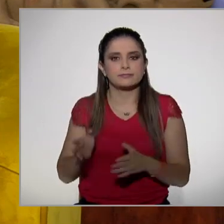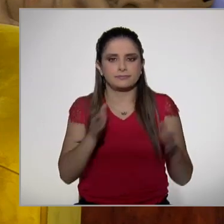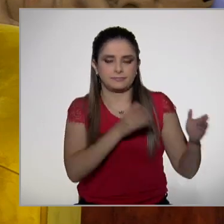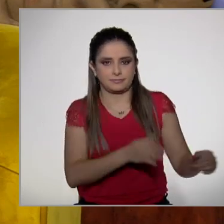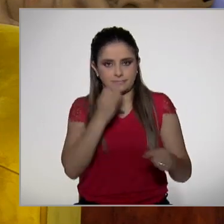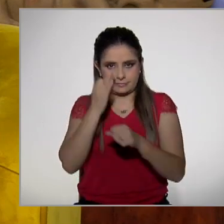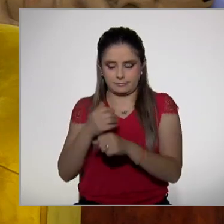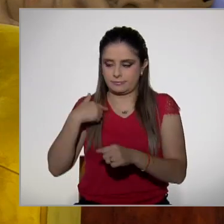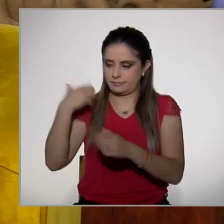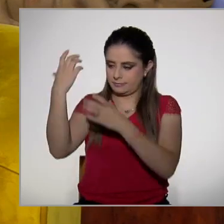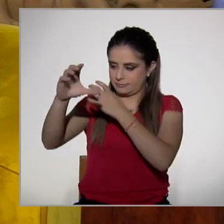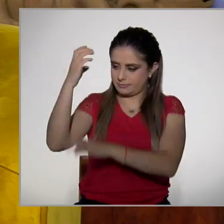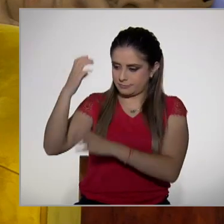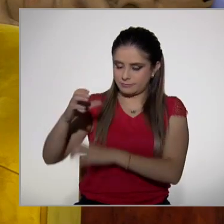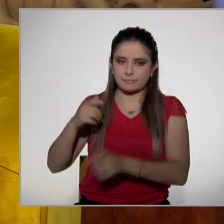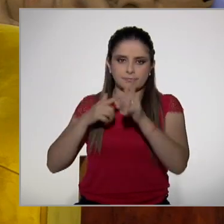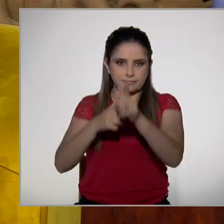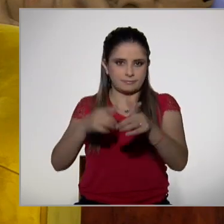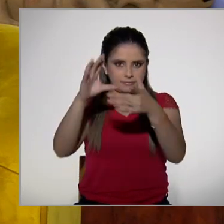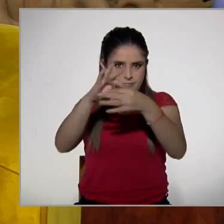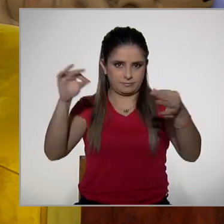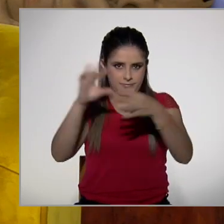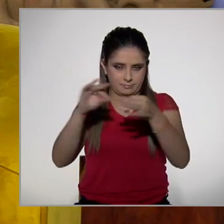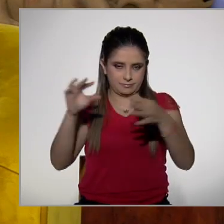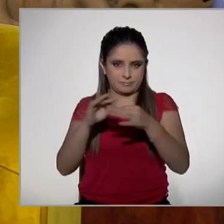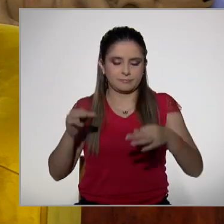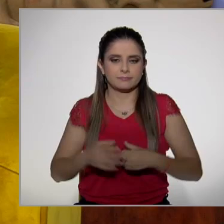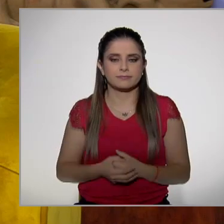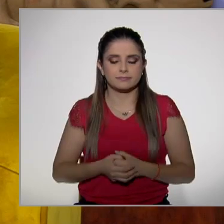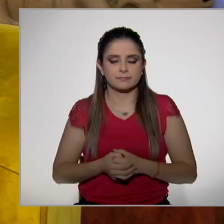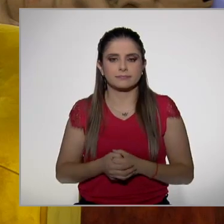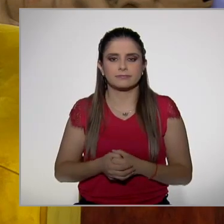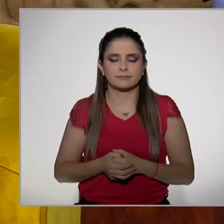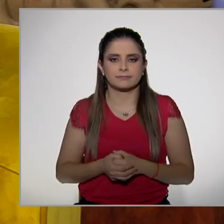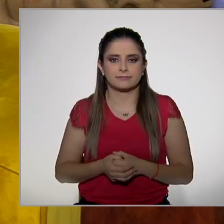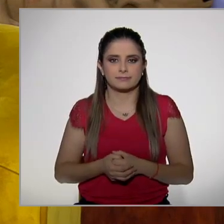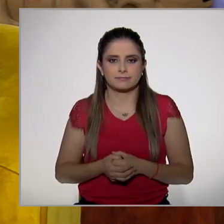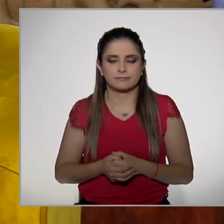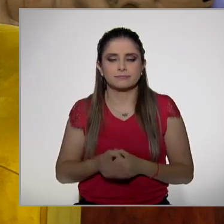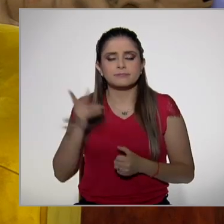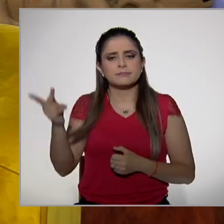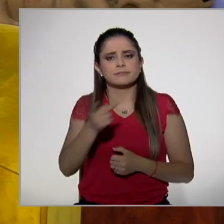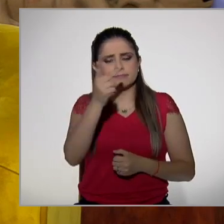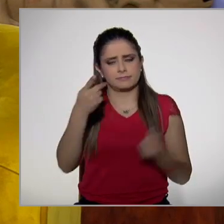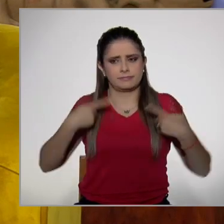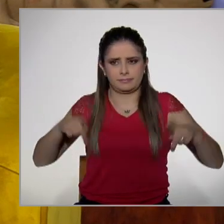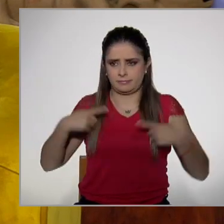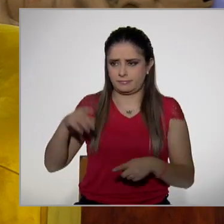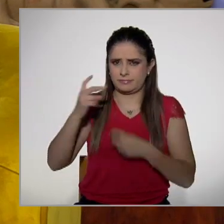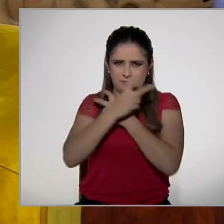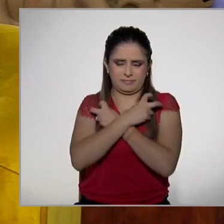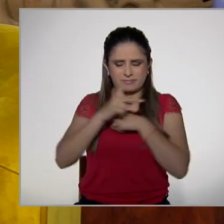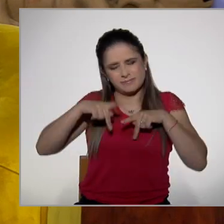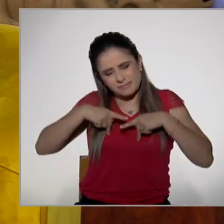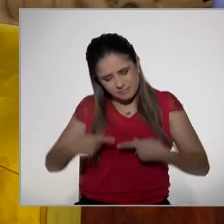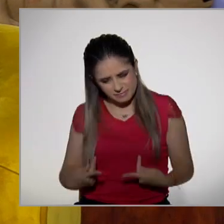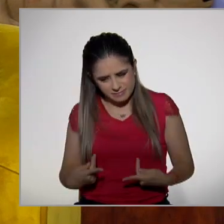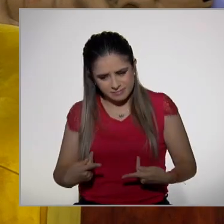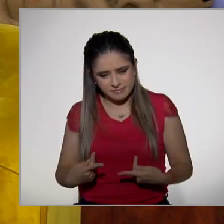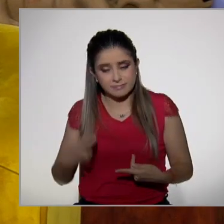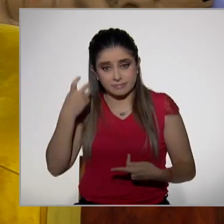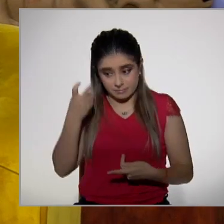leyendo comentarios doctores y a todos en general de socorro hernández que nos pregunta a las personas con osteoporosis tenemos más